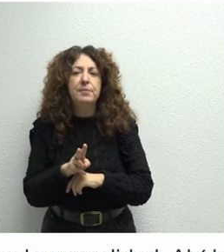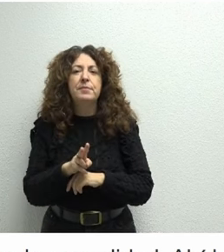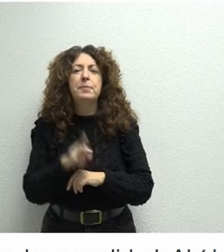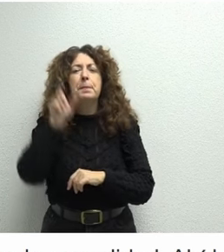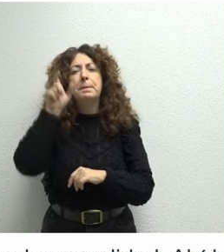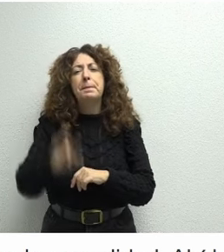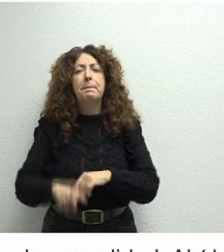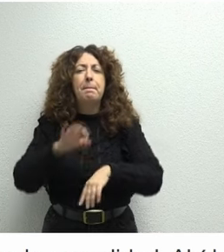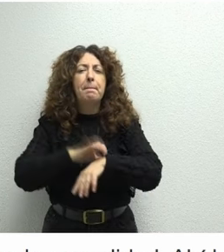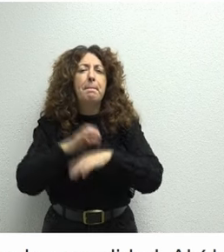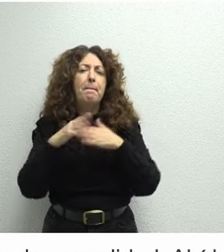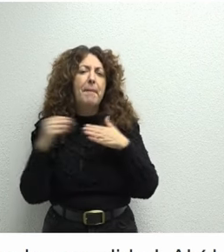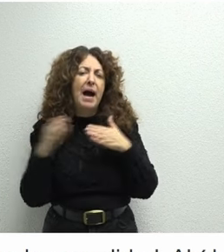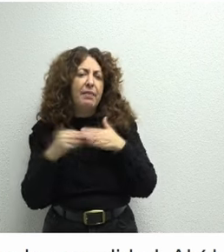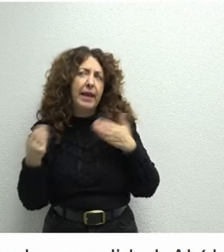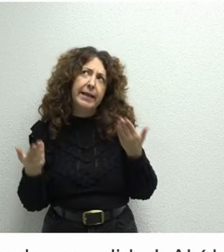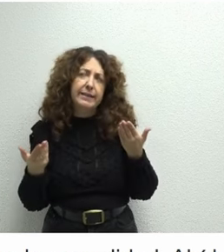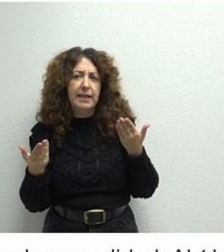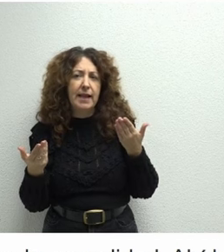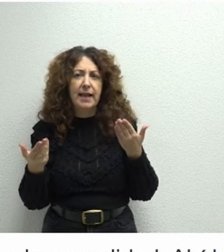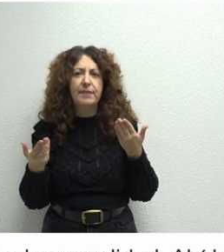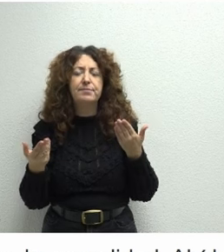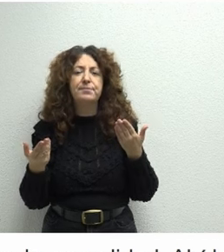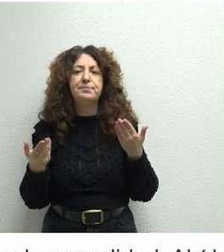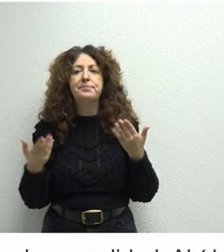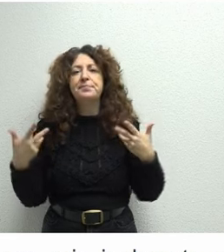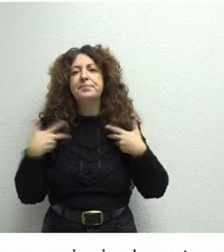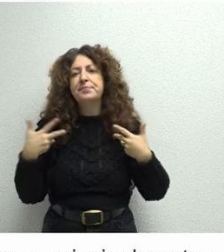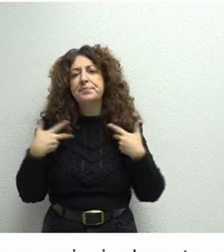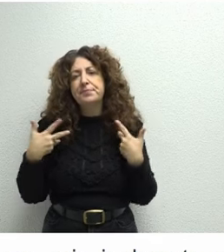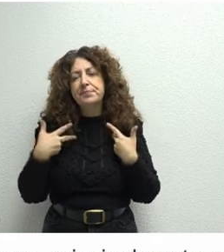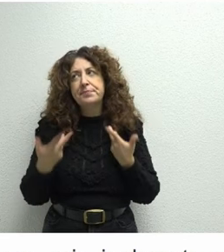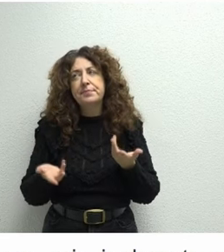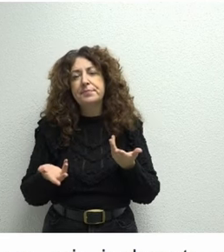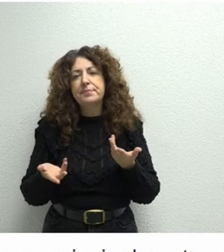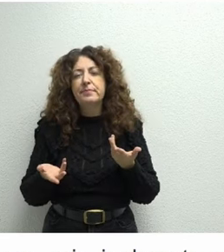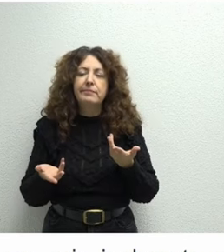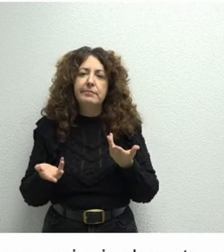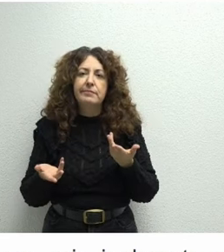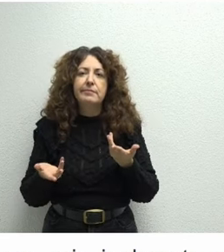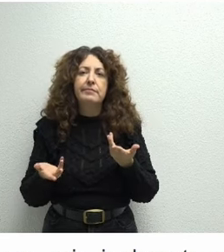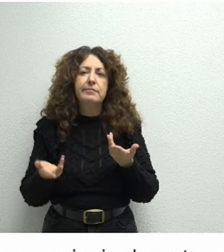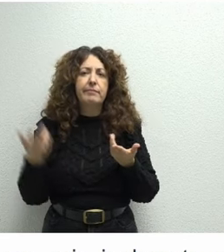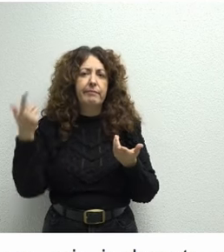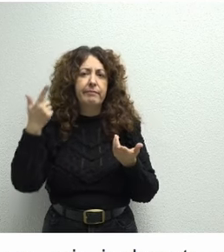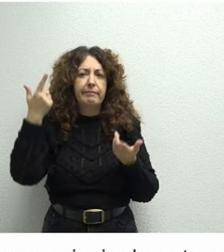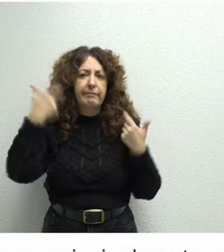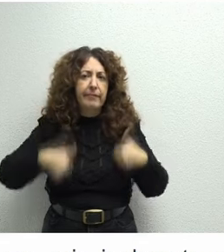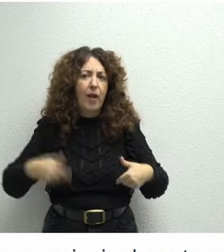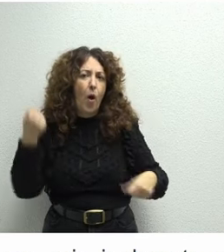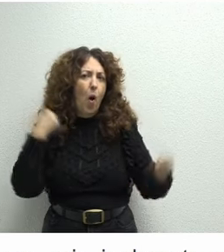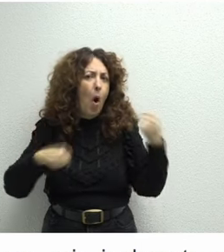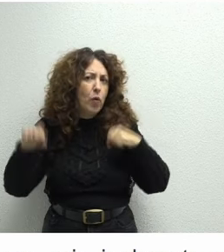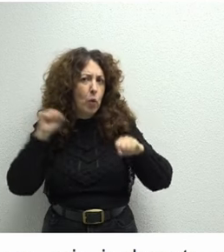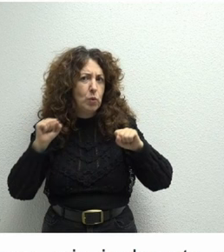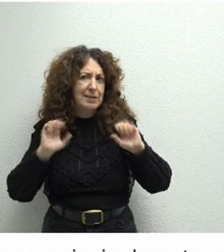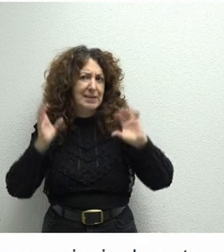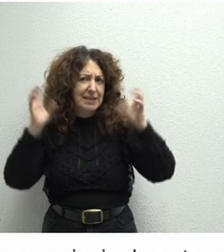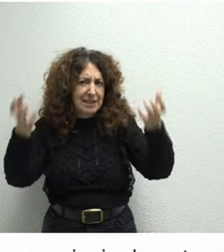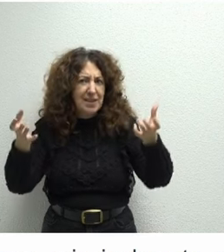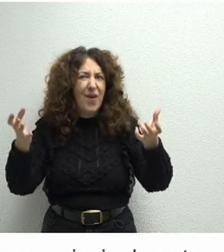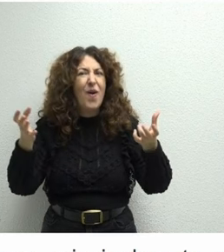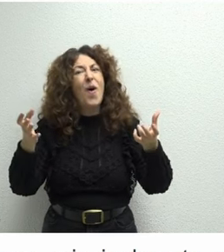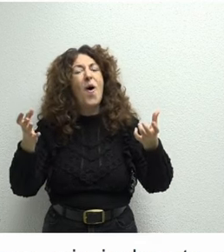eh corre riesgo de sufrir pues una escalada en alteraciones conductuales o que puede haber riesgo de un